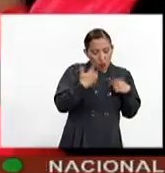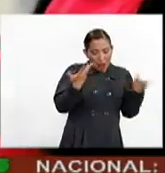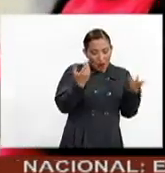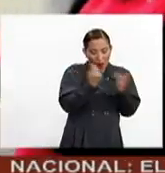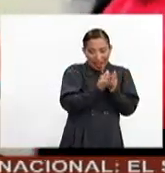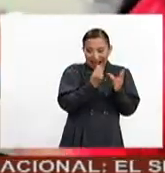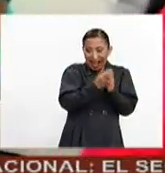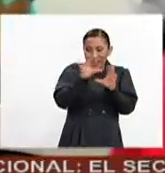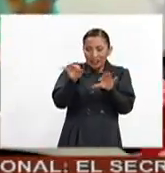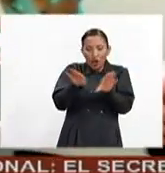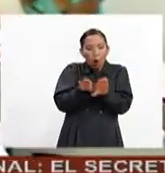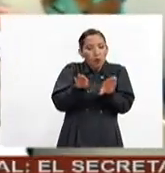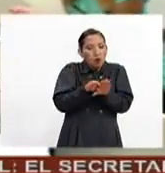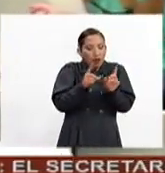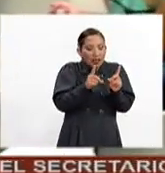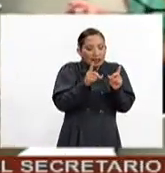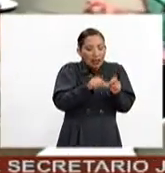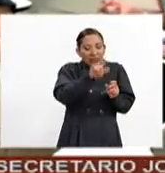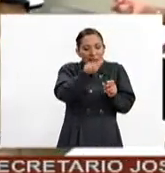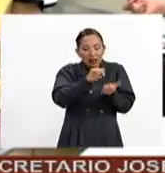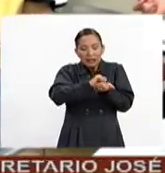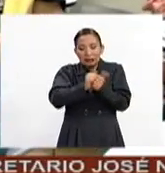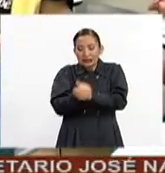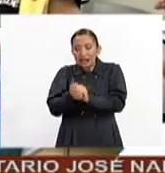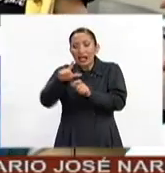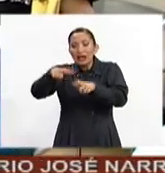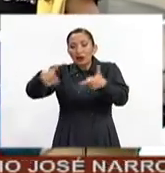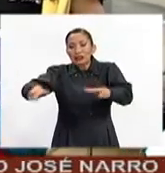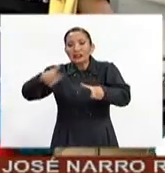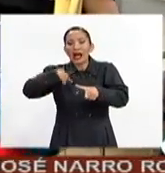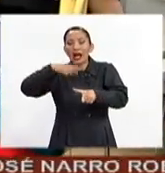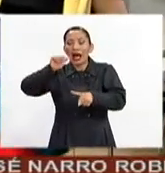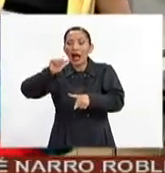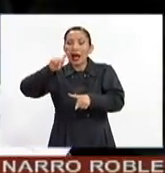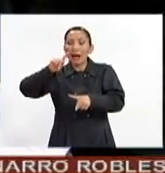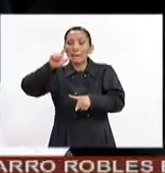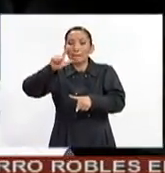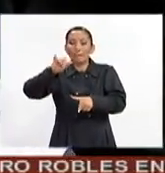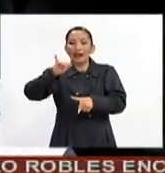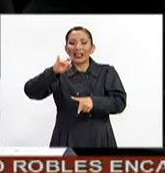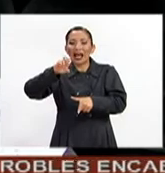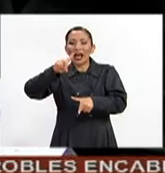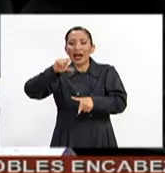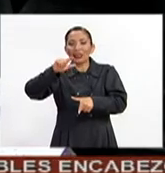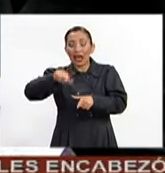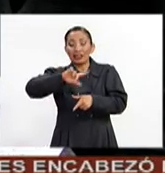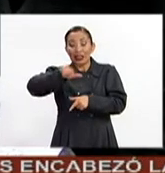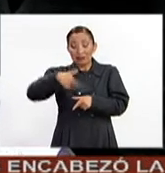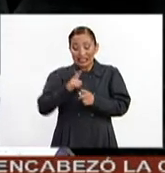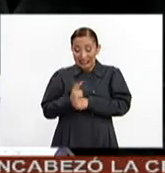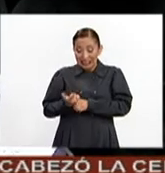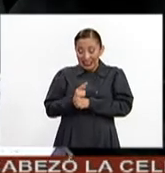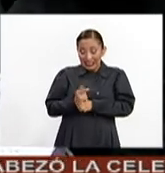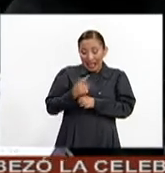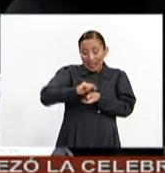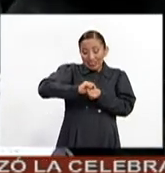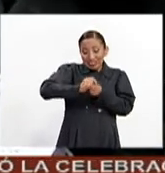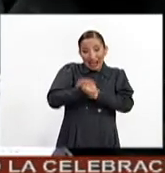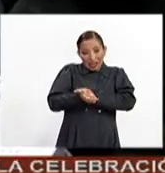después sobre lingüística aplicada por una parte, y por la otra una licenciatura en traducción que